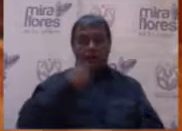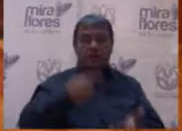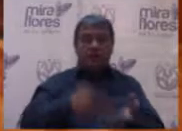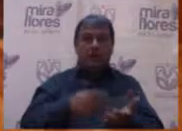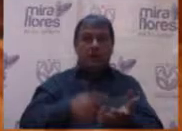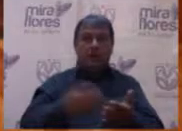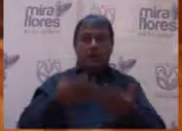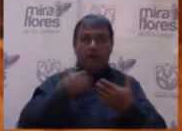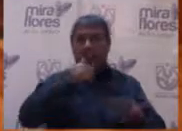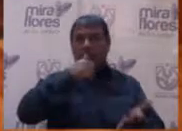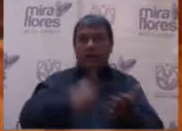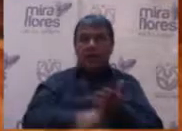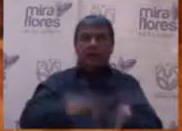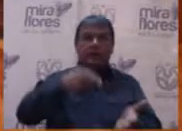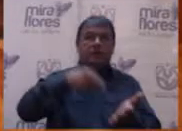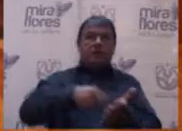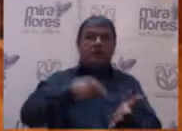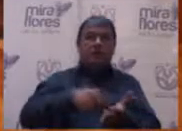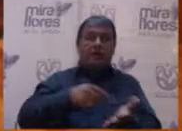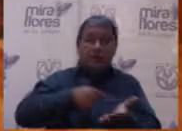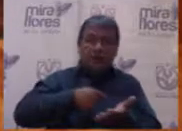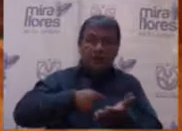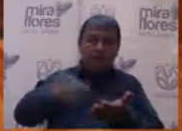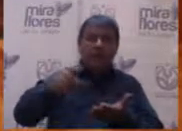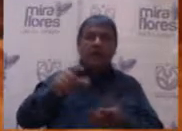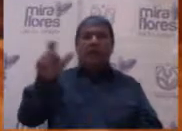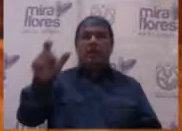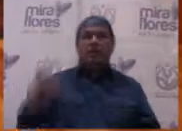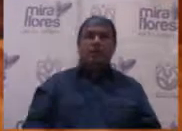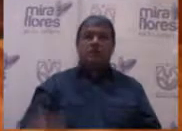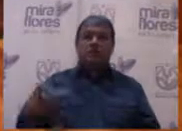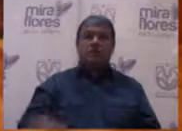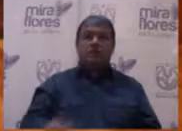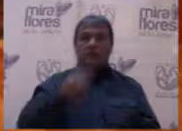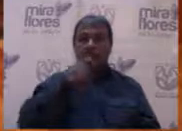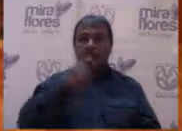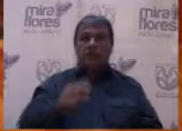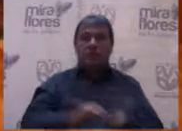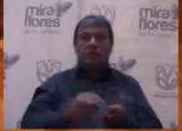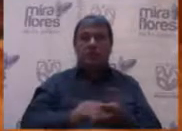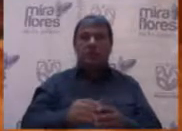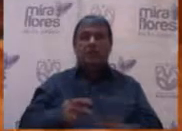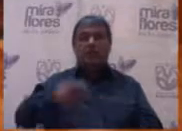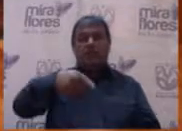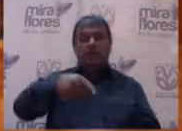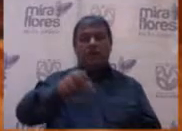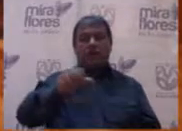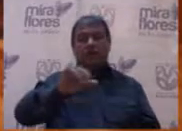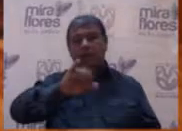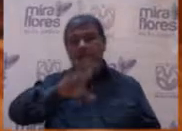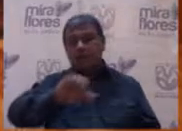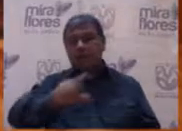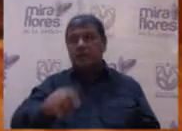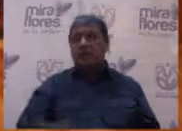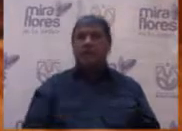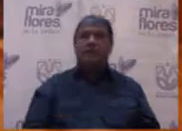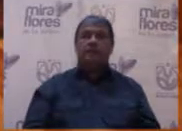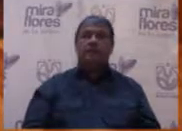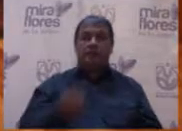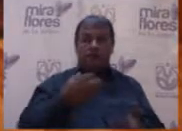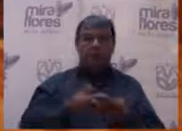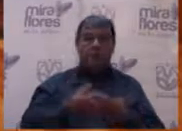menciona que ha habido una carta notarial enviada a la persona diciendo que se va a hacer una pericia con relación a esto. O sea,